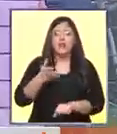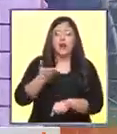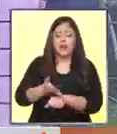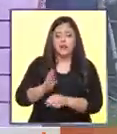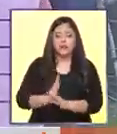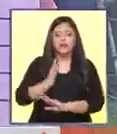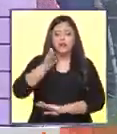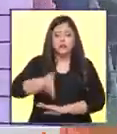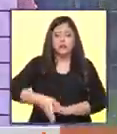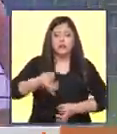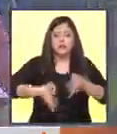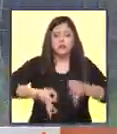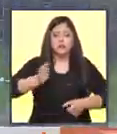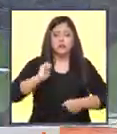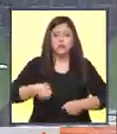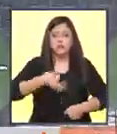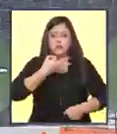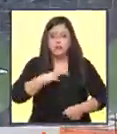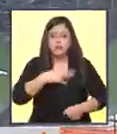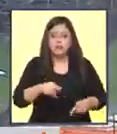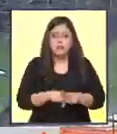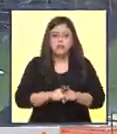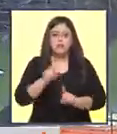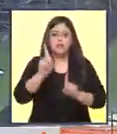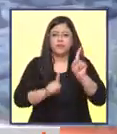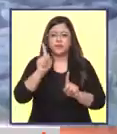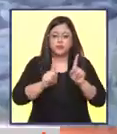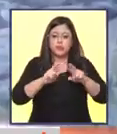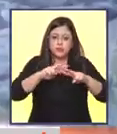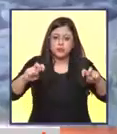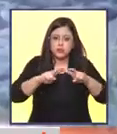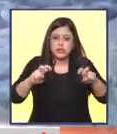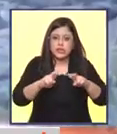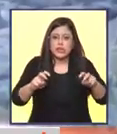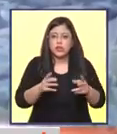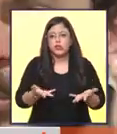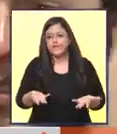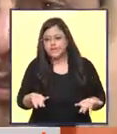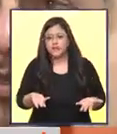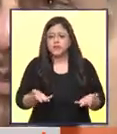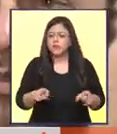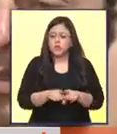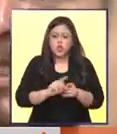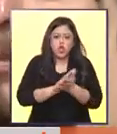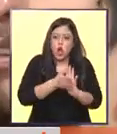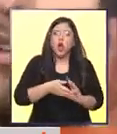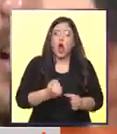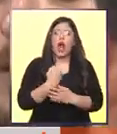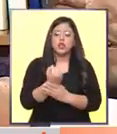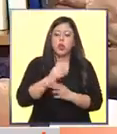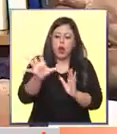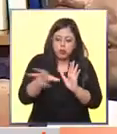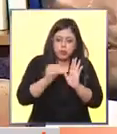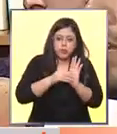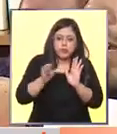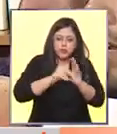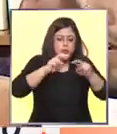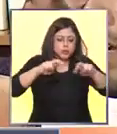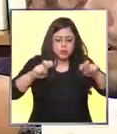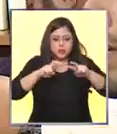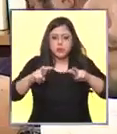investigación. Algunas hipótesis toman más fuerza que otras. De todas formas, nada puede ser descartado. Descartemos que se